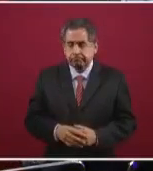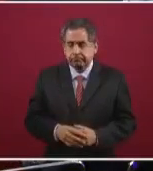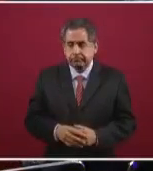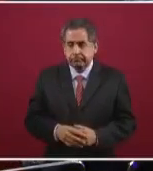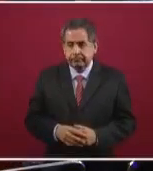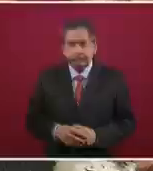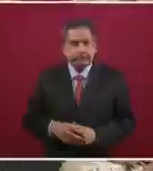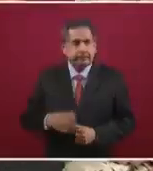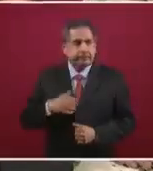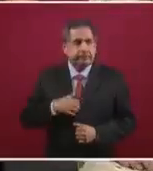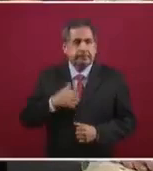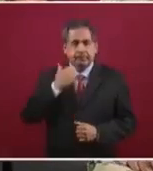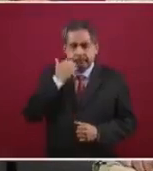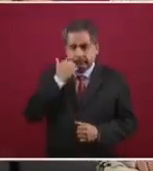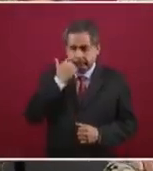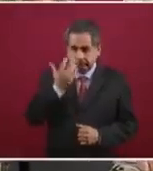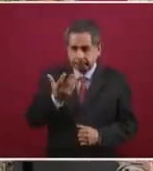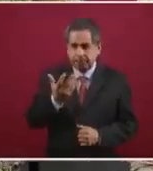queremos